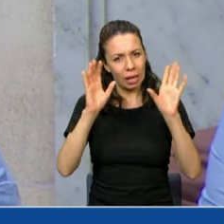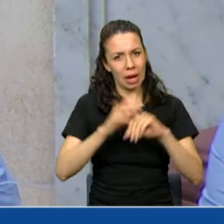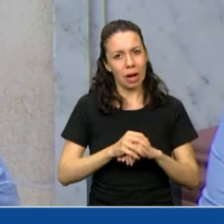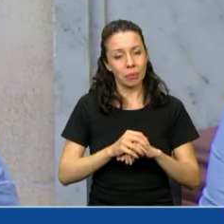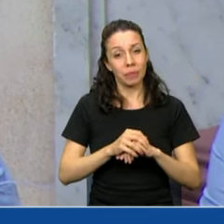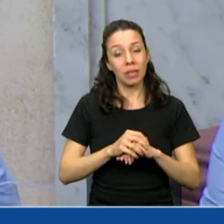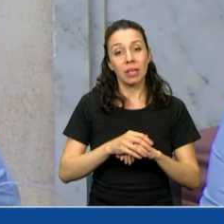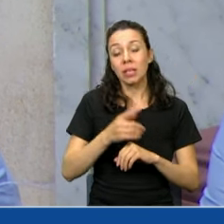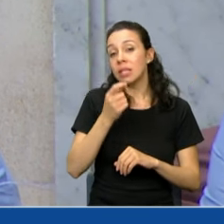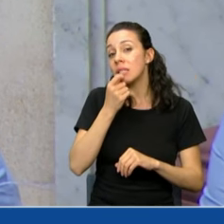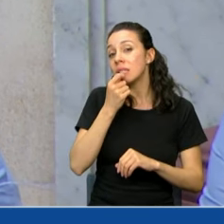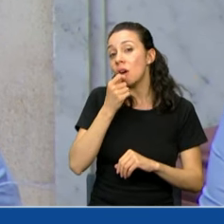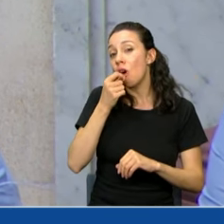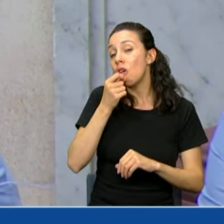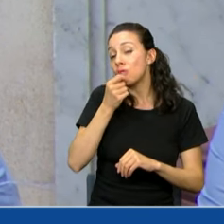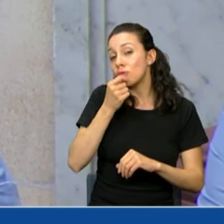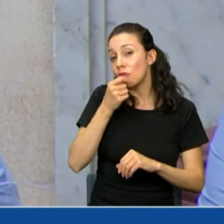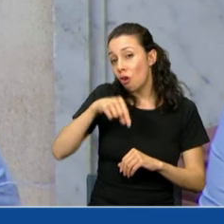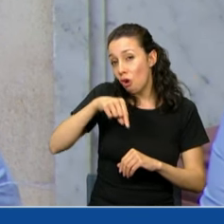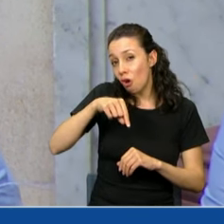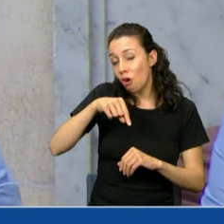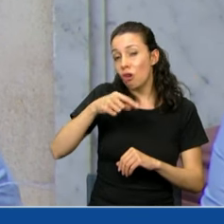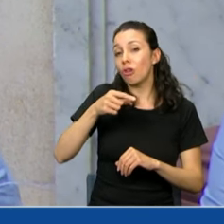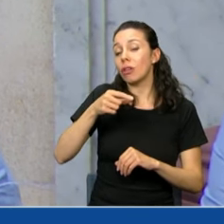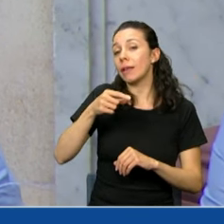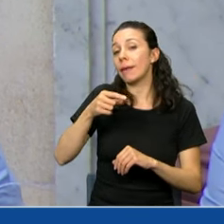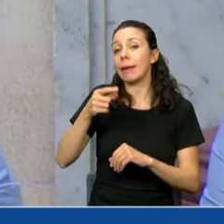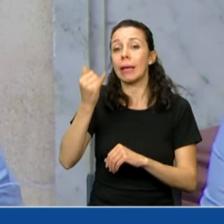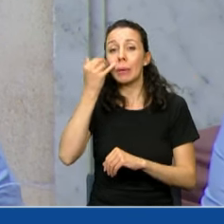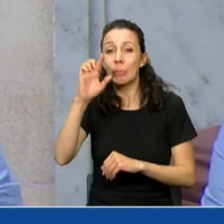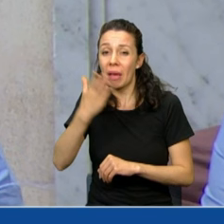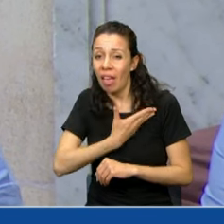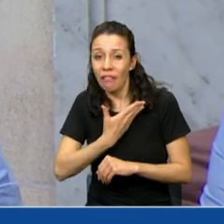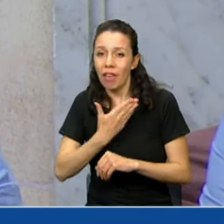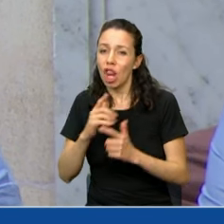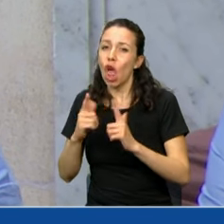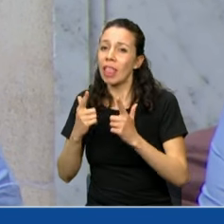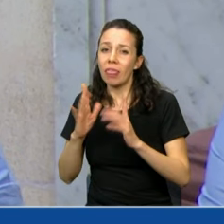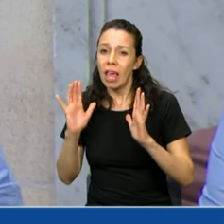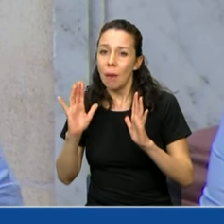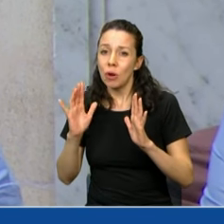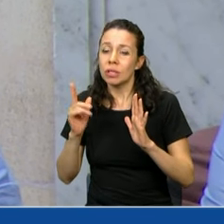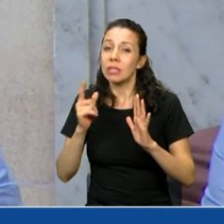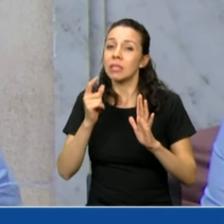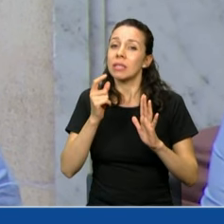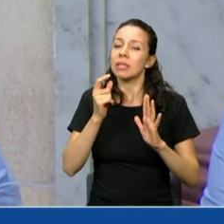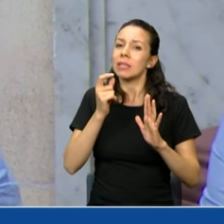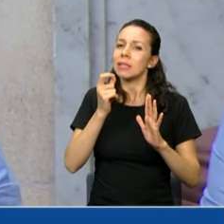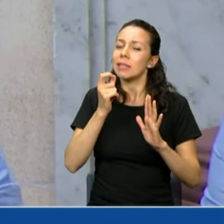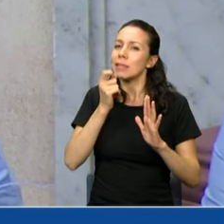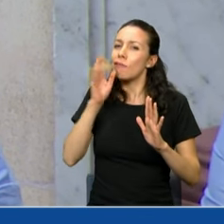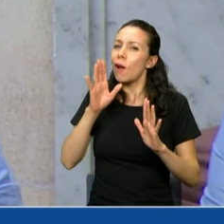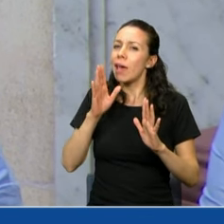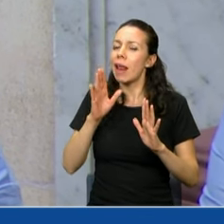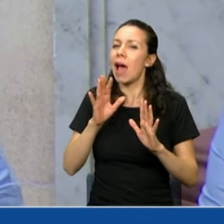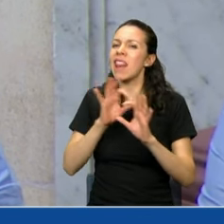energética de bandera sin que haya Alguien que haya visto a futuro lo que